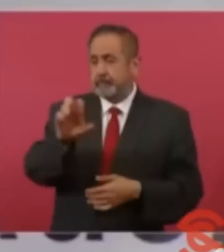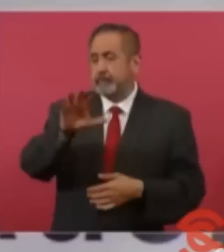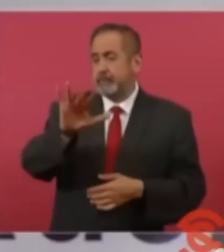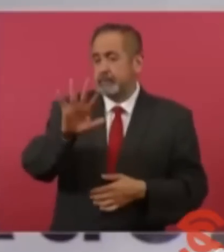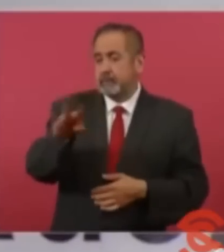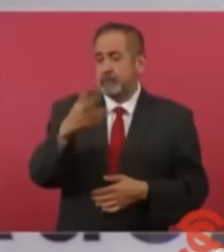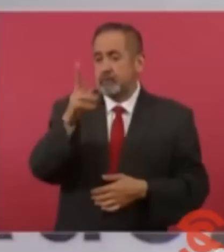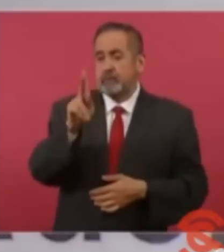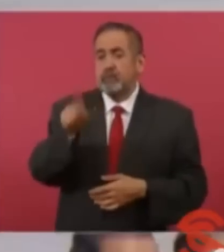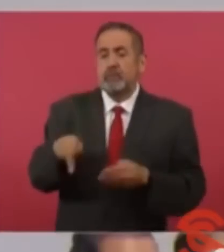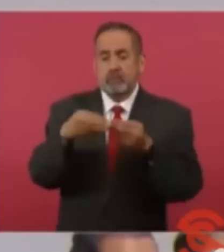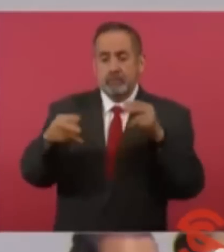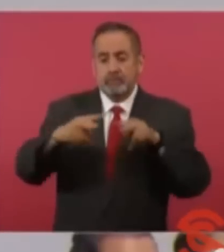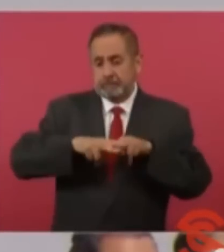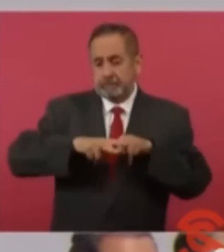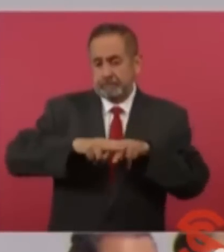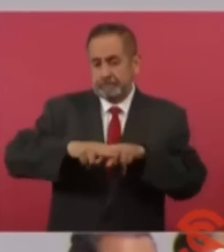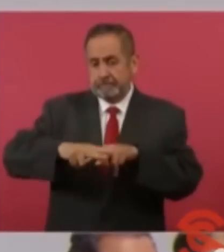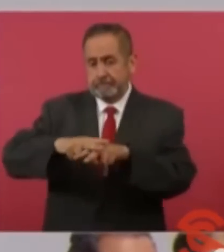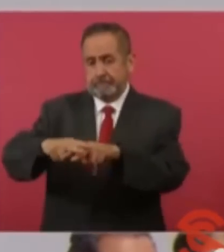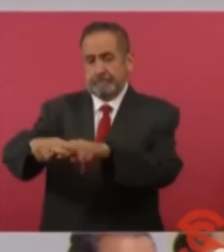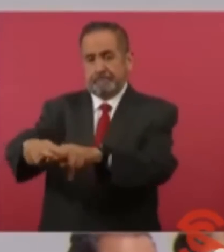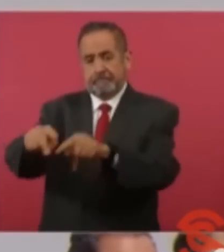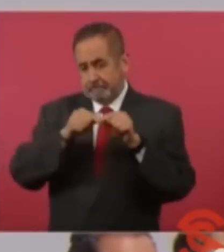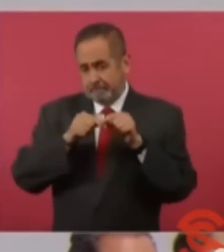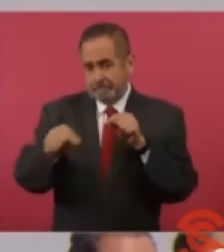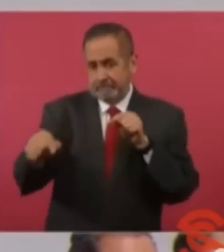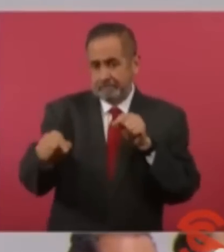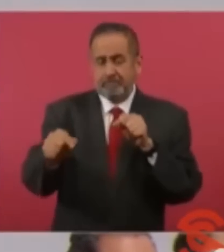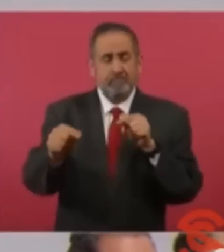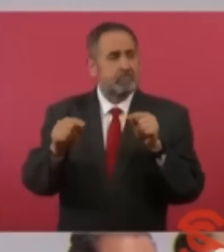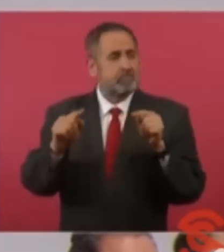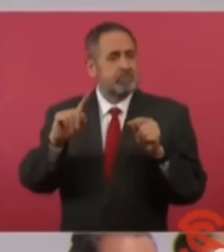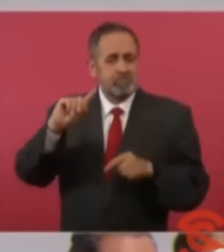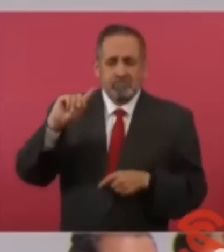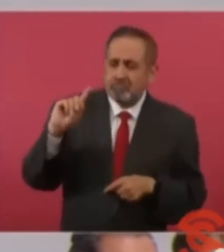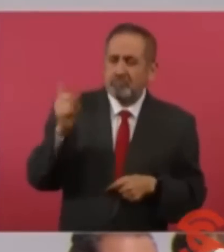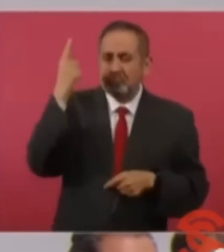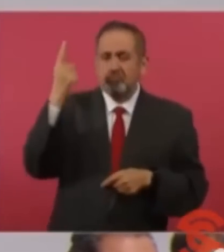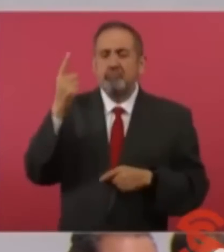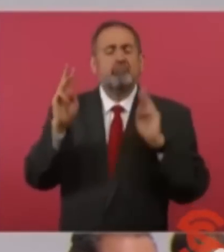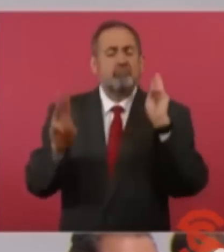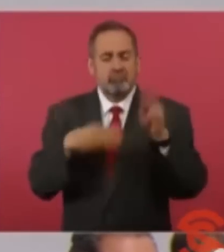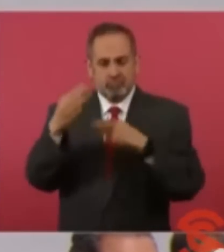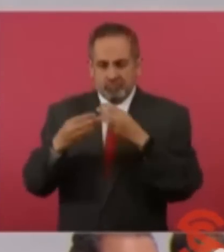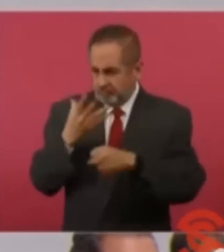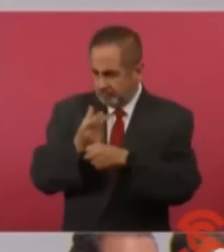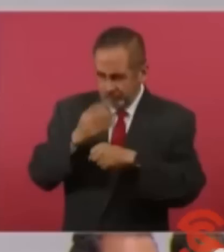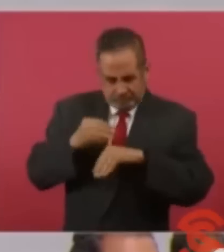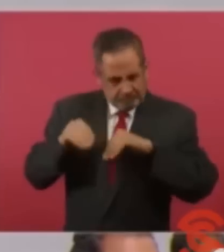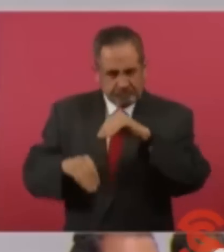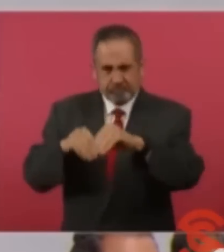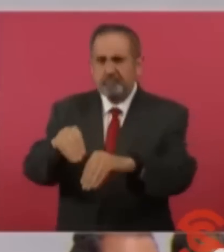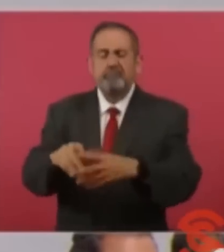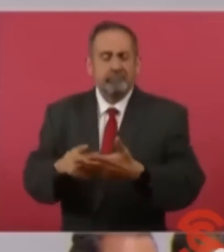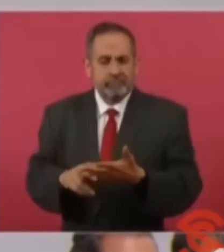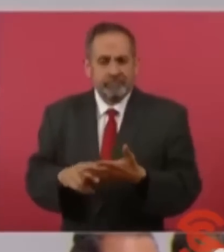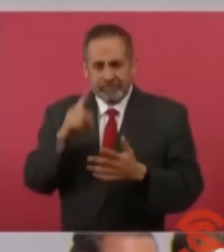1,554 kilómetros es la más importante del mundo, no solo en